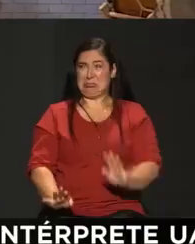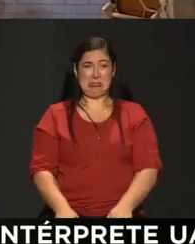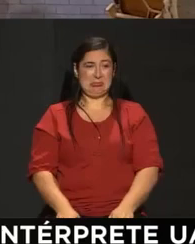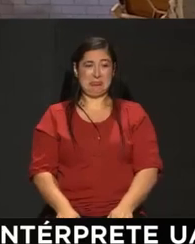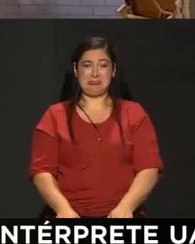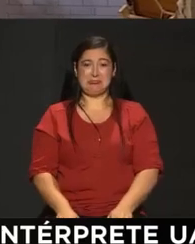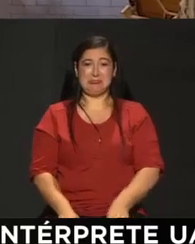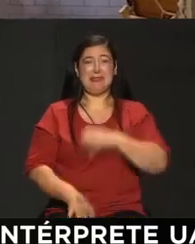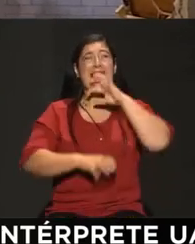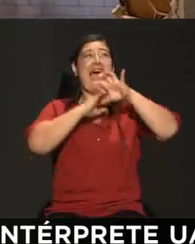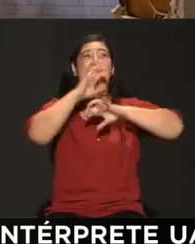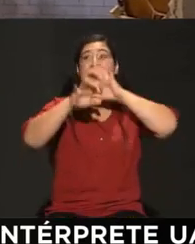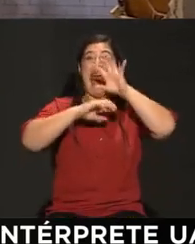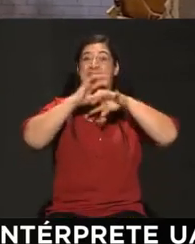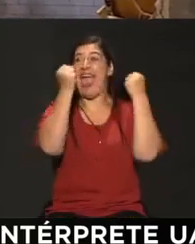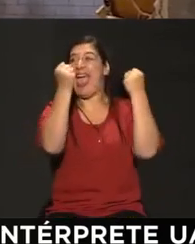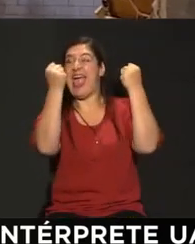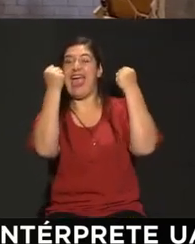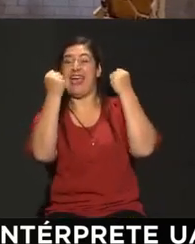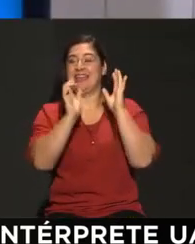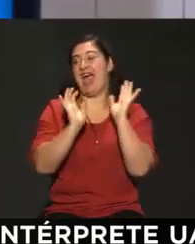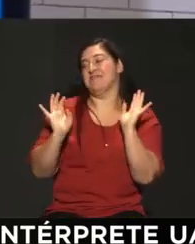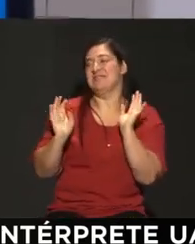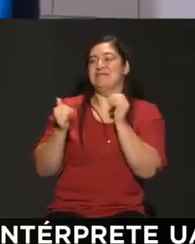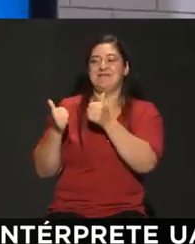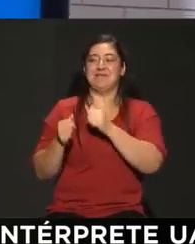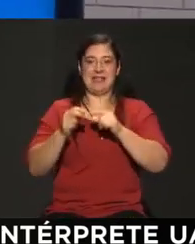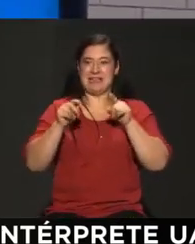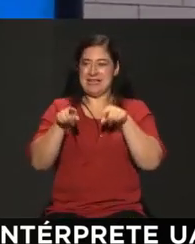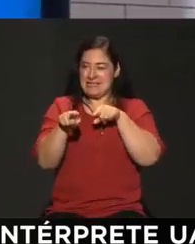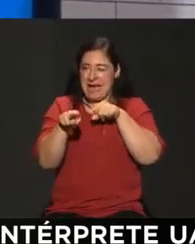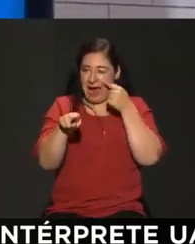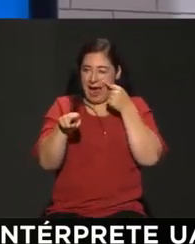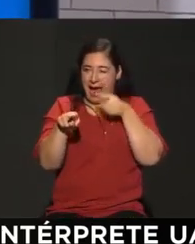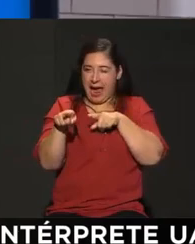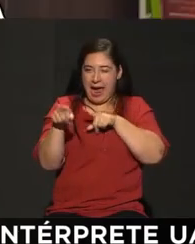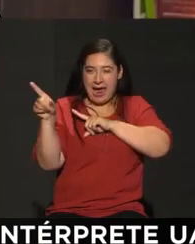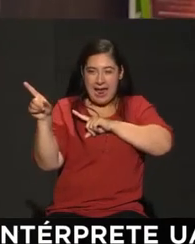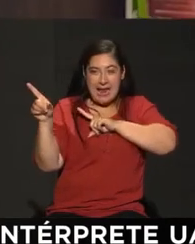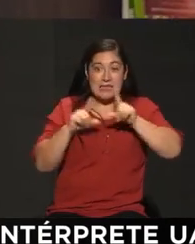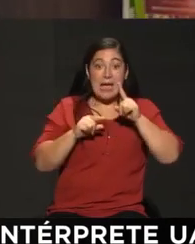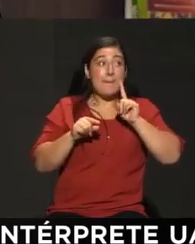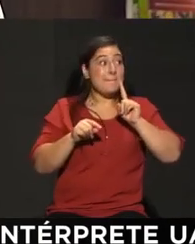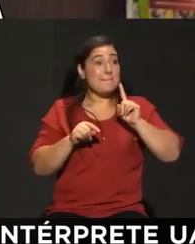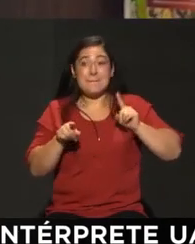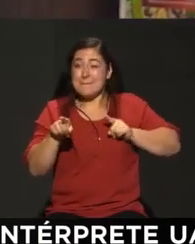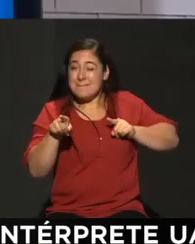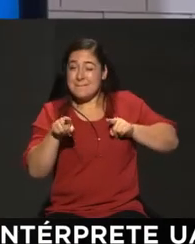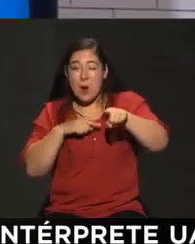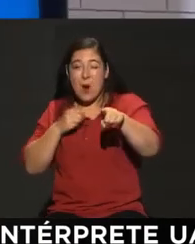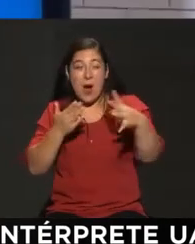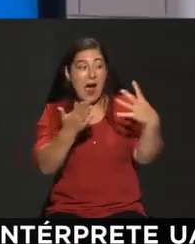acá. A ver, en sus marcas, listos, la que primero llegue, a